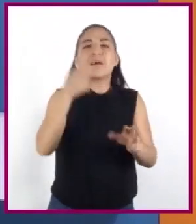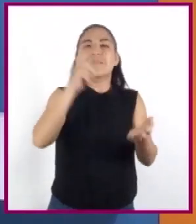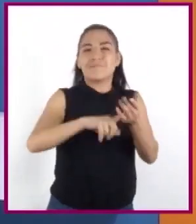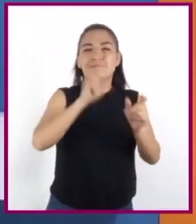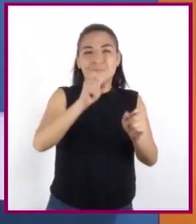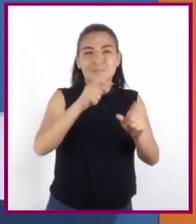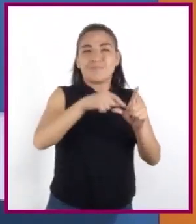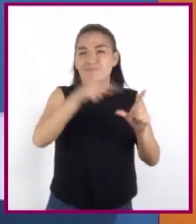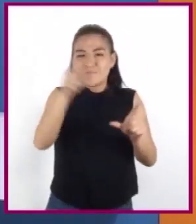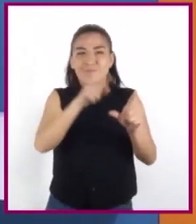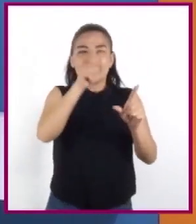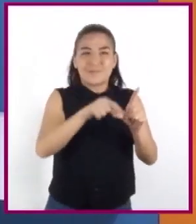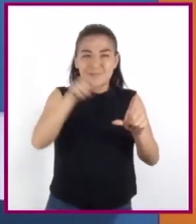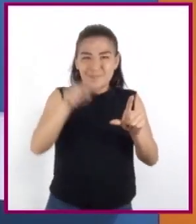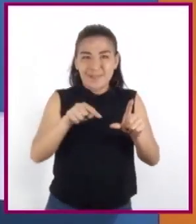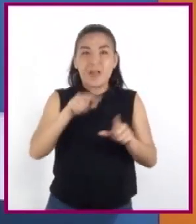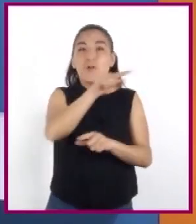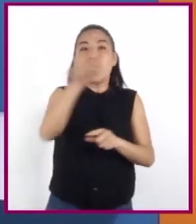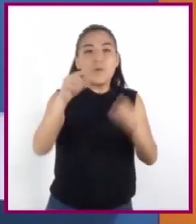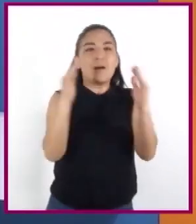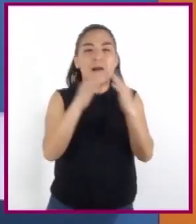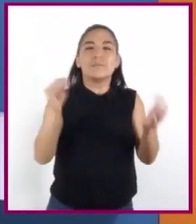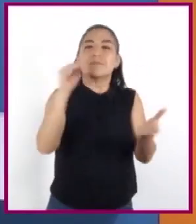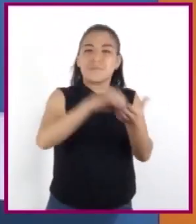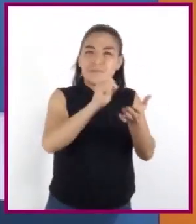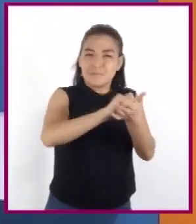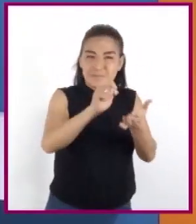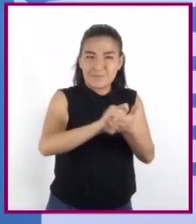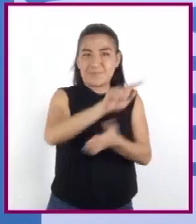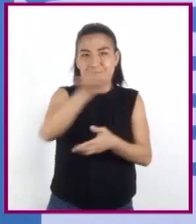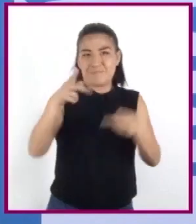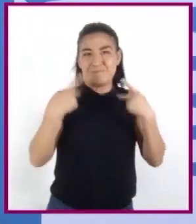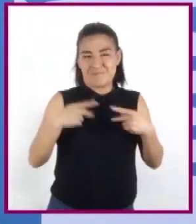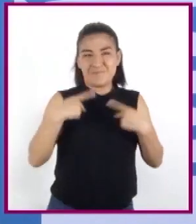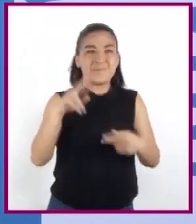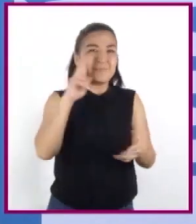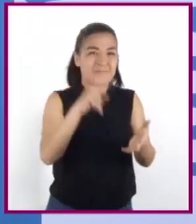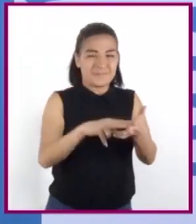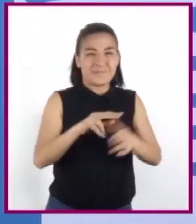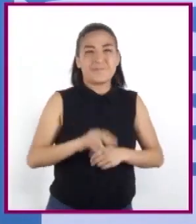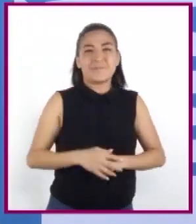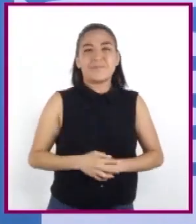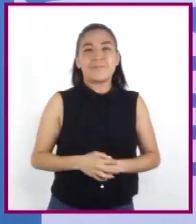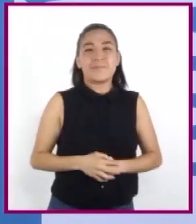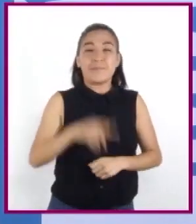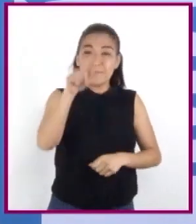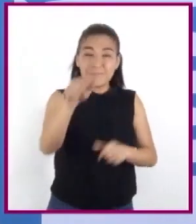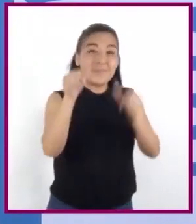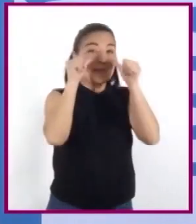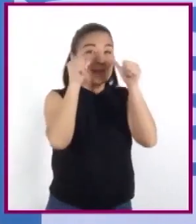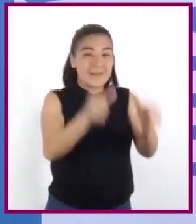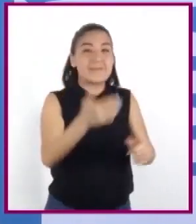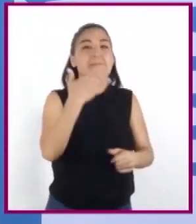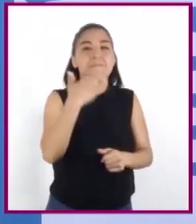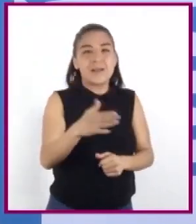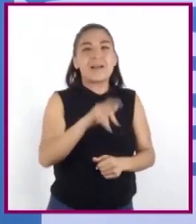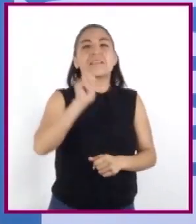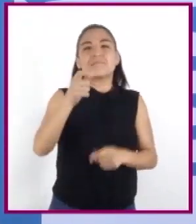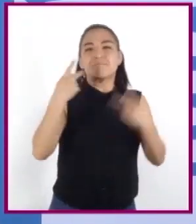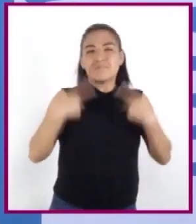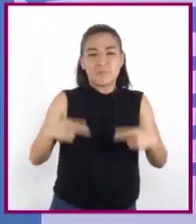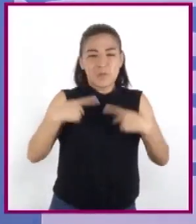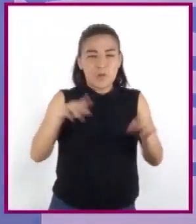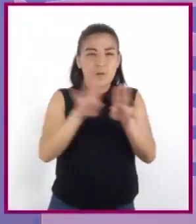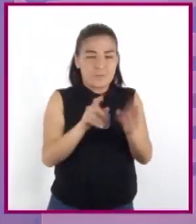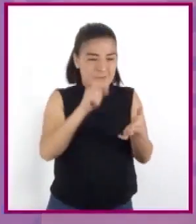gráficas. En casa, anoten el registro que realizó el observador. Presten atención a que el espectador tomó